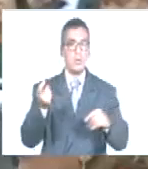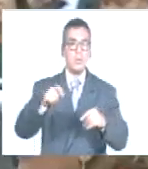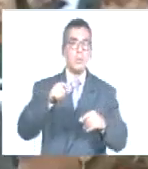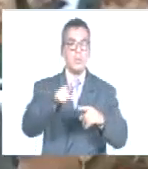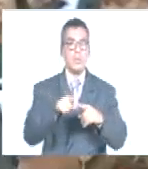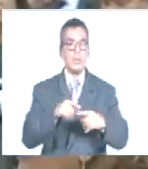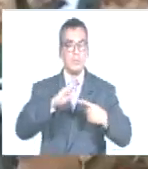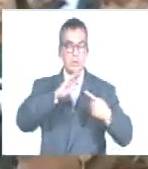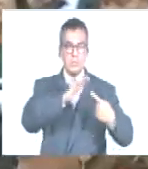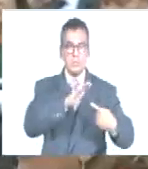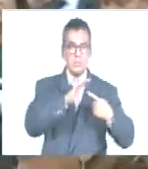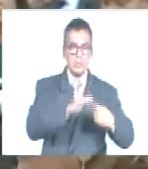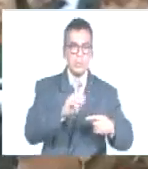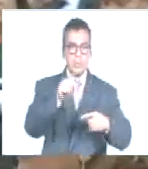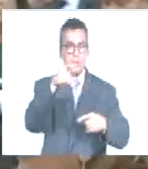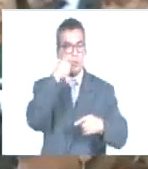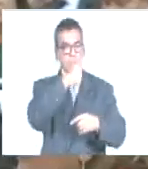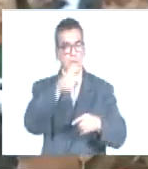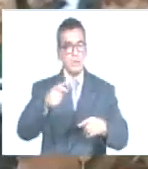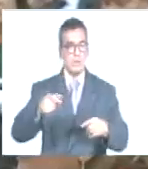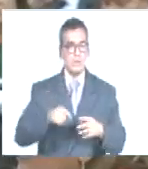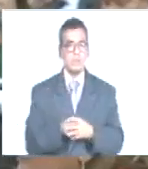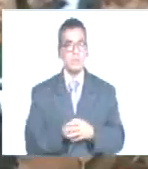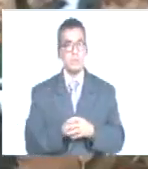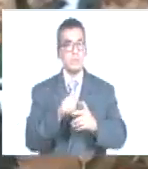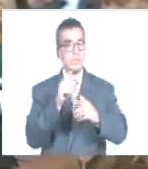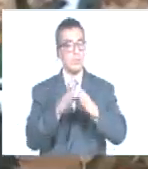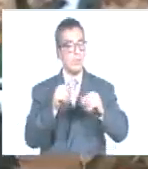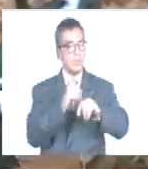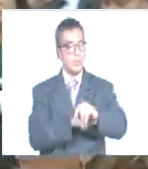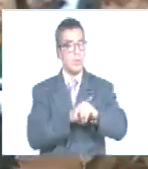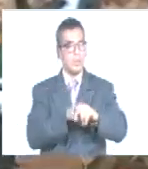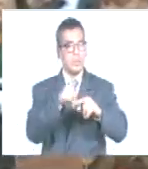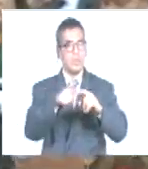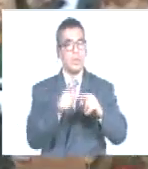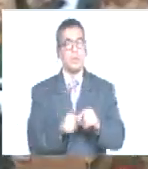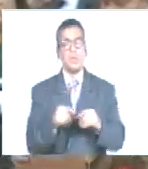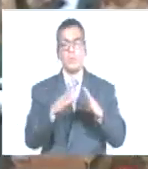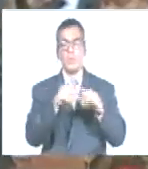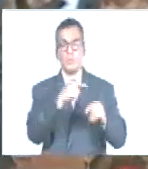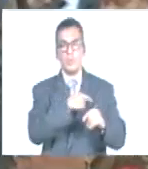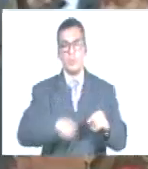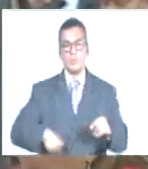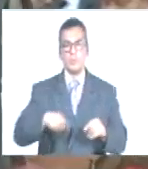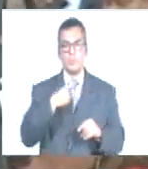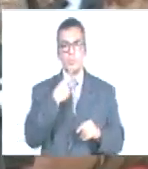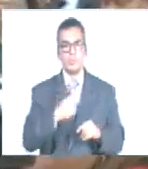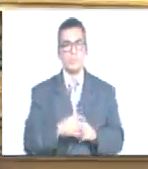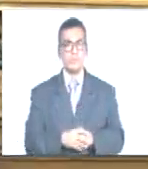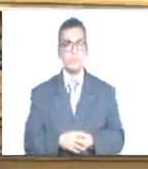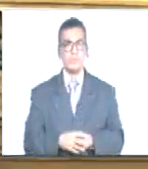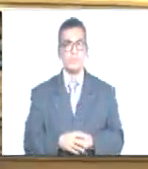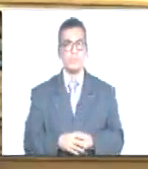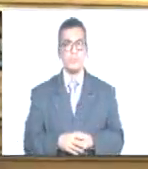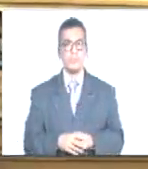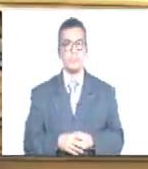ha atosigado a aquellos pueblos que en su momento fueron colonia. Es todo, presidente.